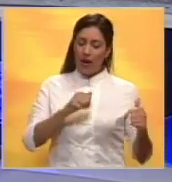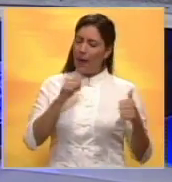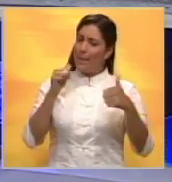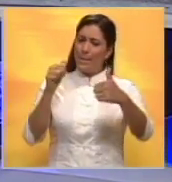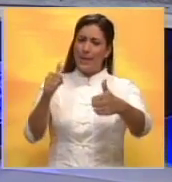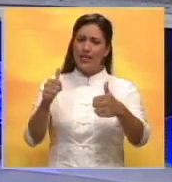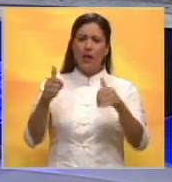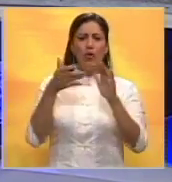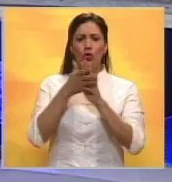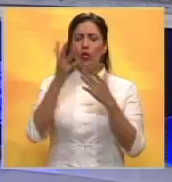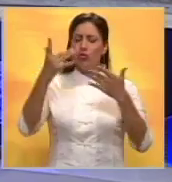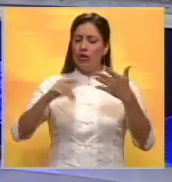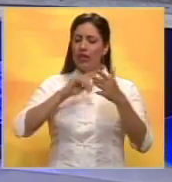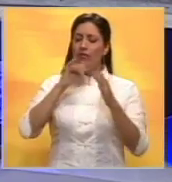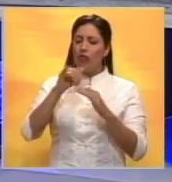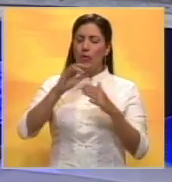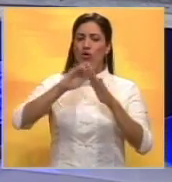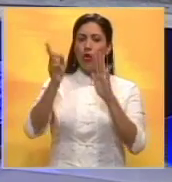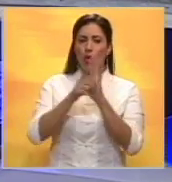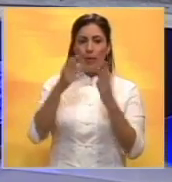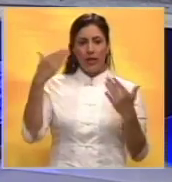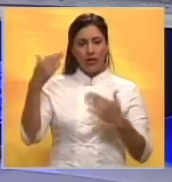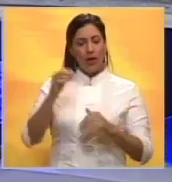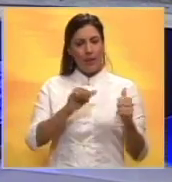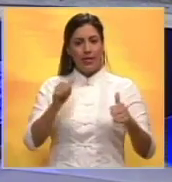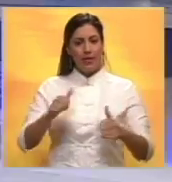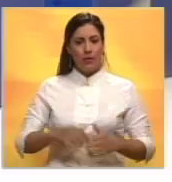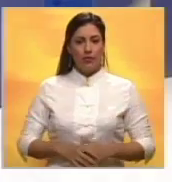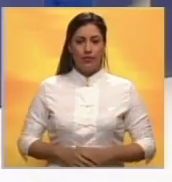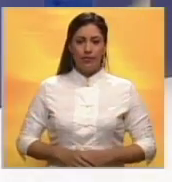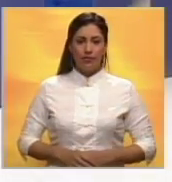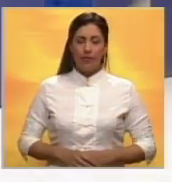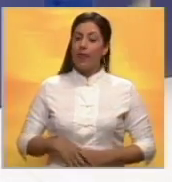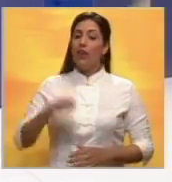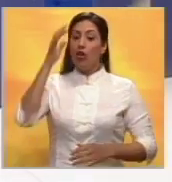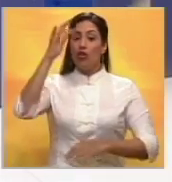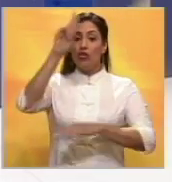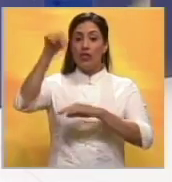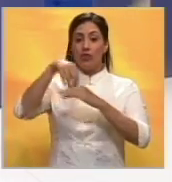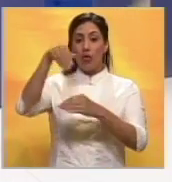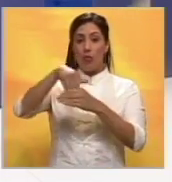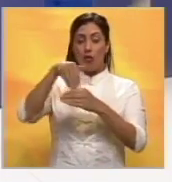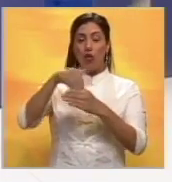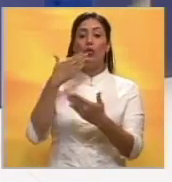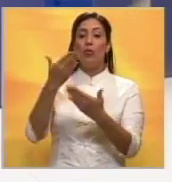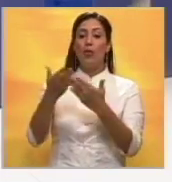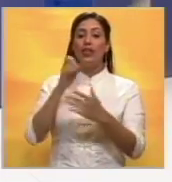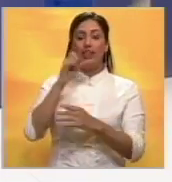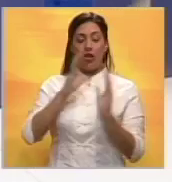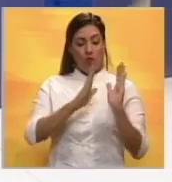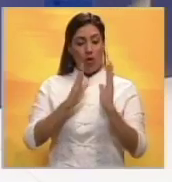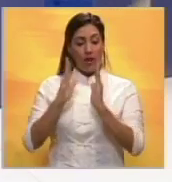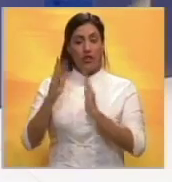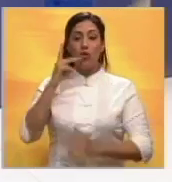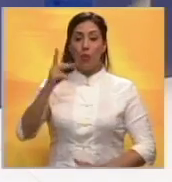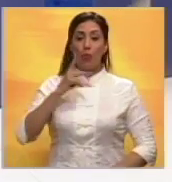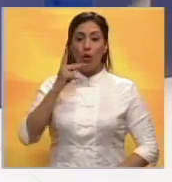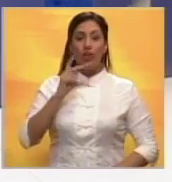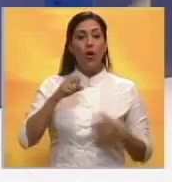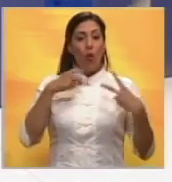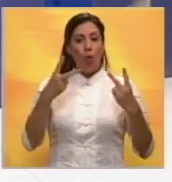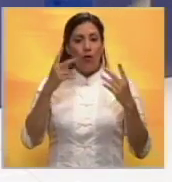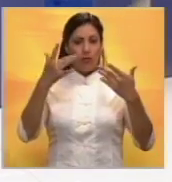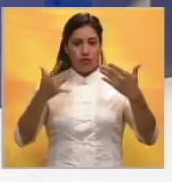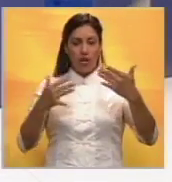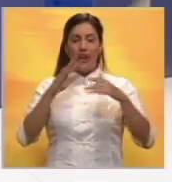iniciar con las informaciones y todos los detalles comenzamos el Consejo Nacional electoral presentará a las organizaciones políticas los